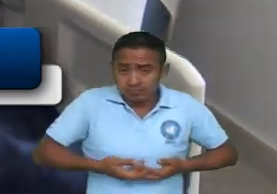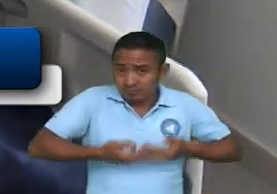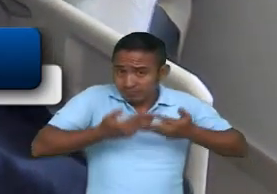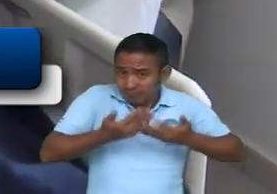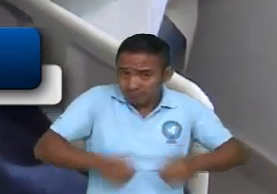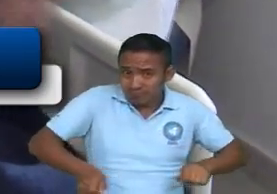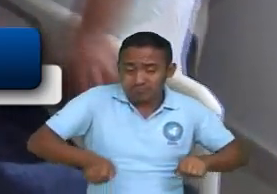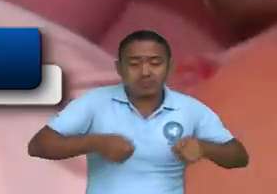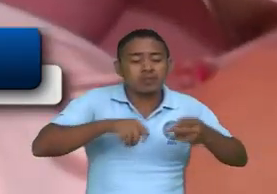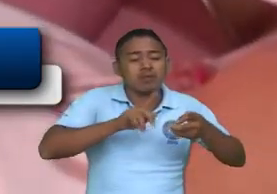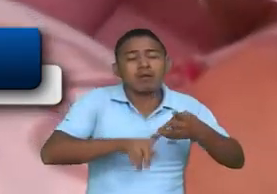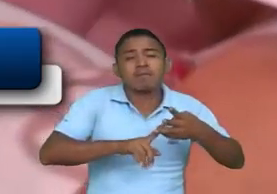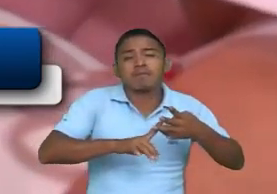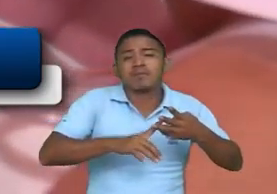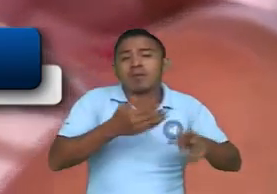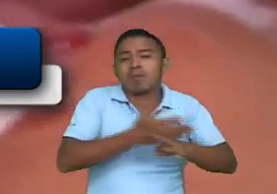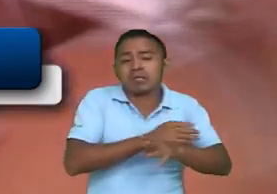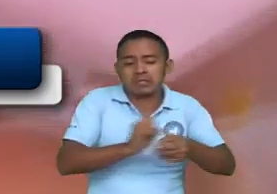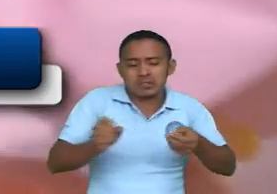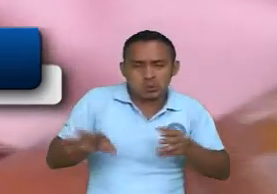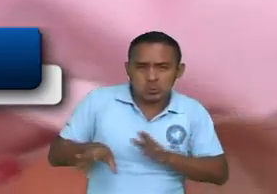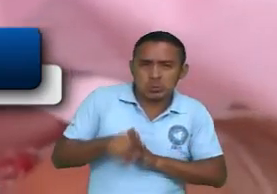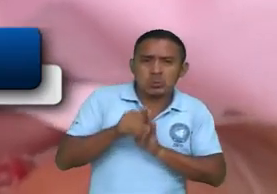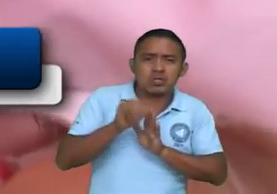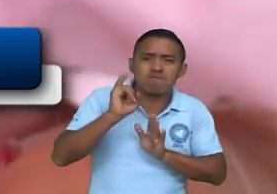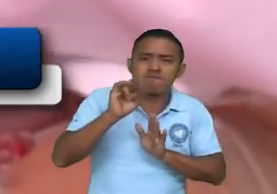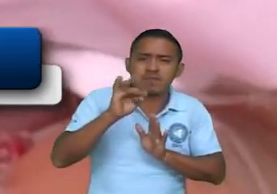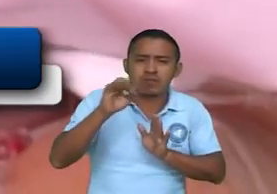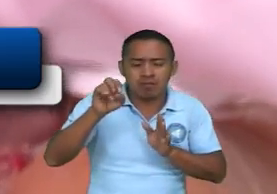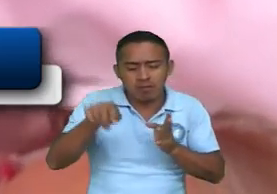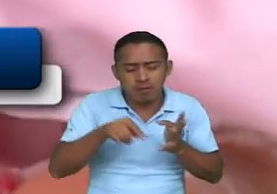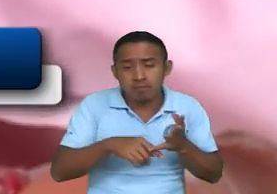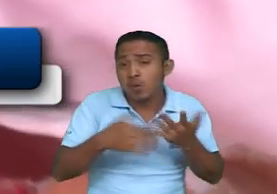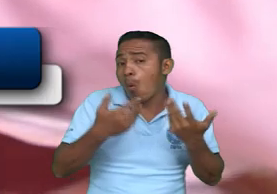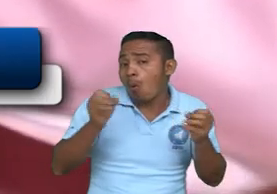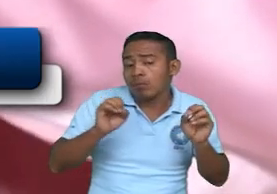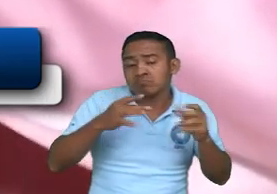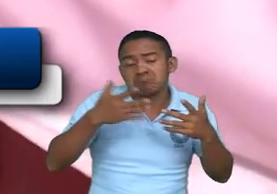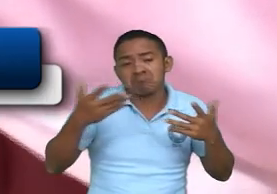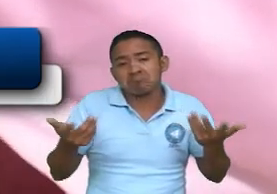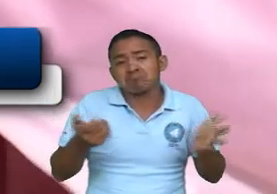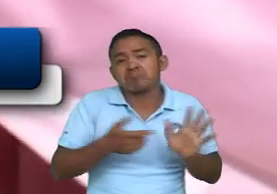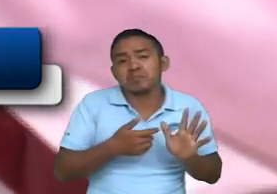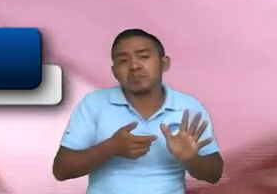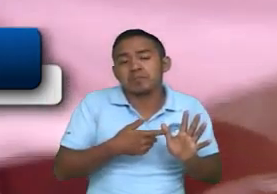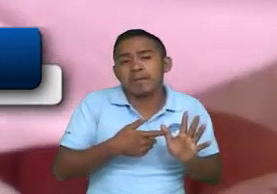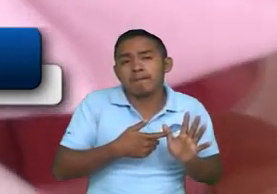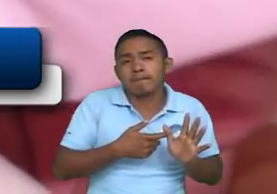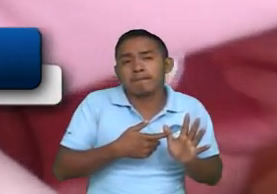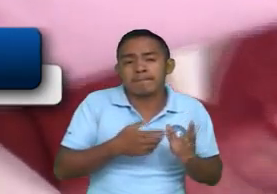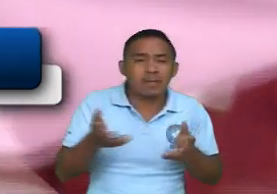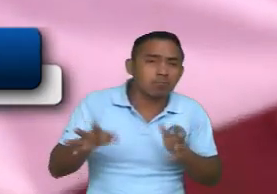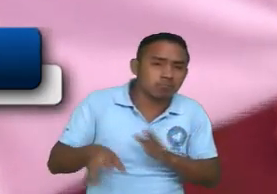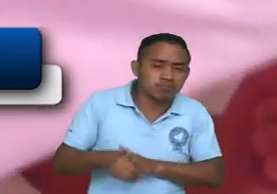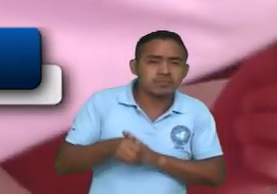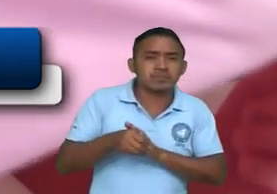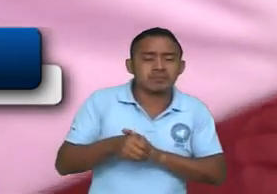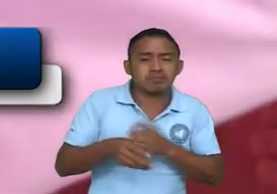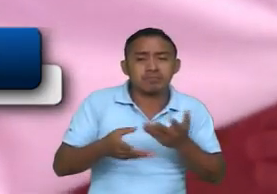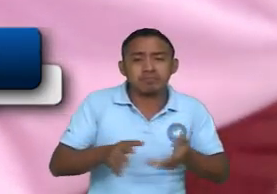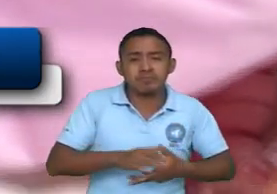a su nacimiento o factor asociado a complicaciones durante el parto, en el caso de la mamá, como la hemorragia, como